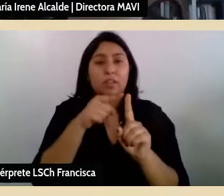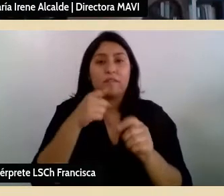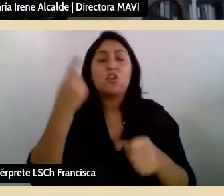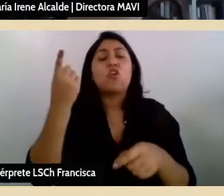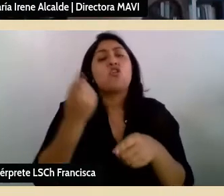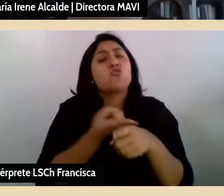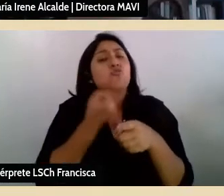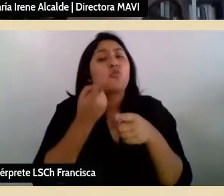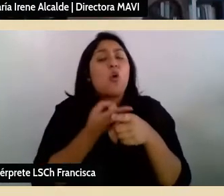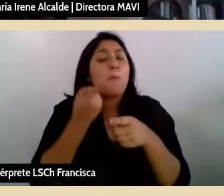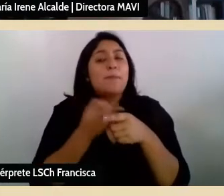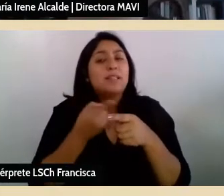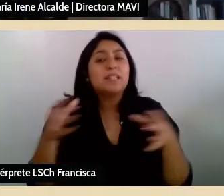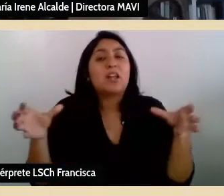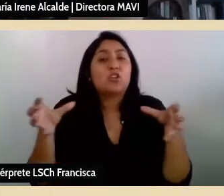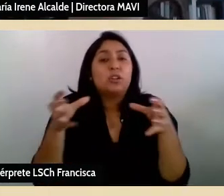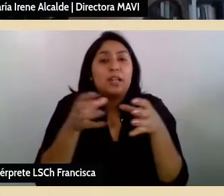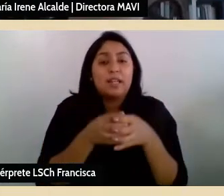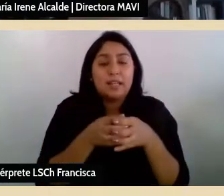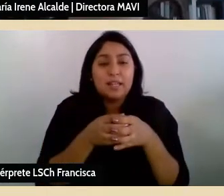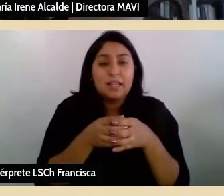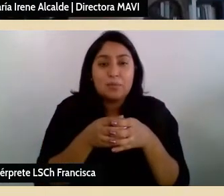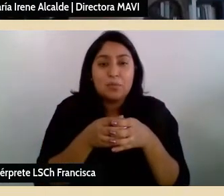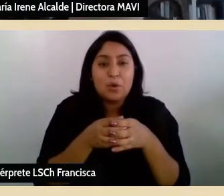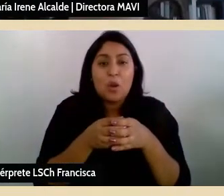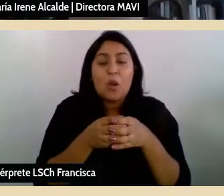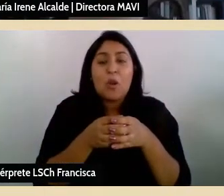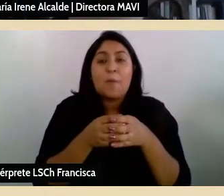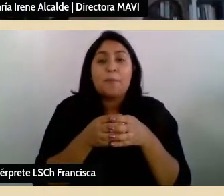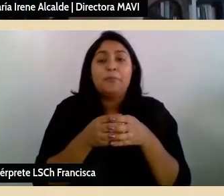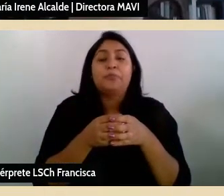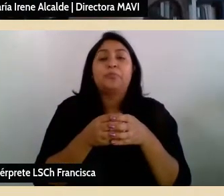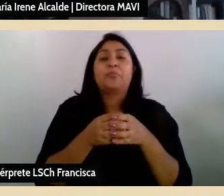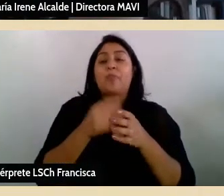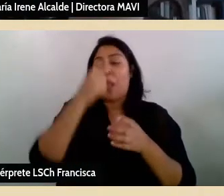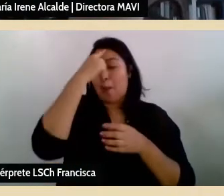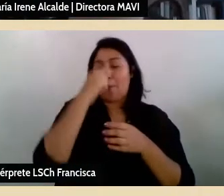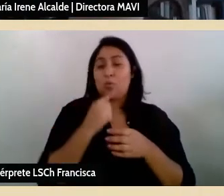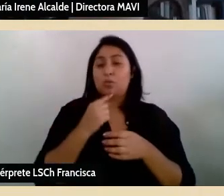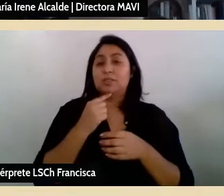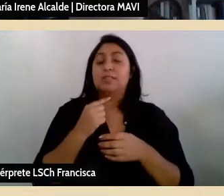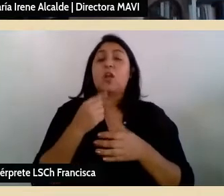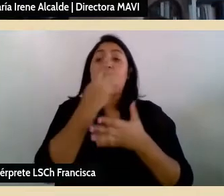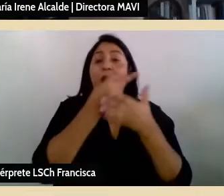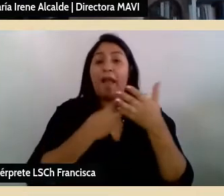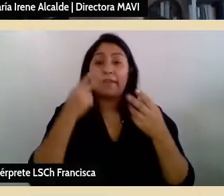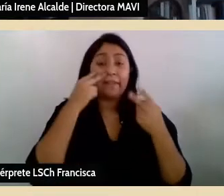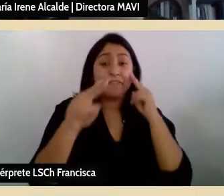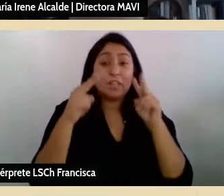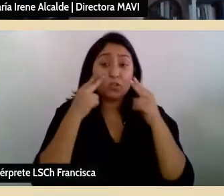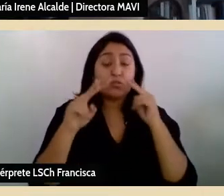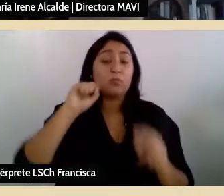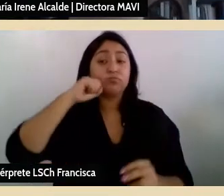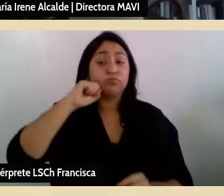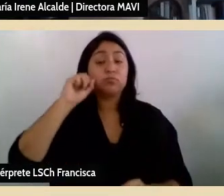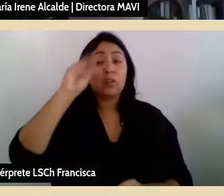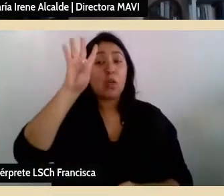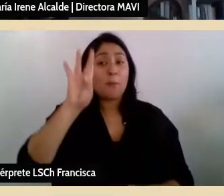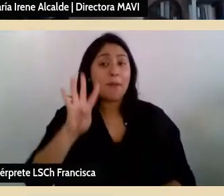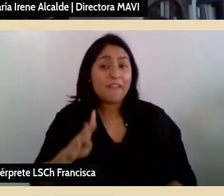con el equipo de el Museo de Artes Visuales MAVI, sobre todo para conocer un proyecto que